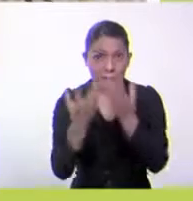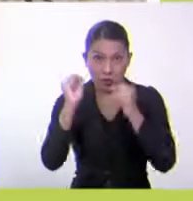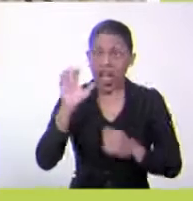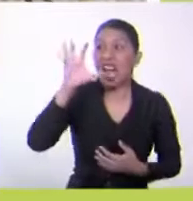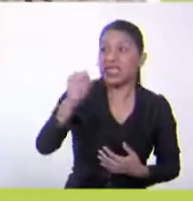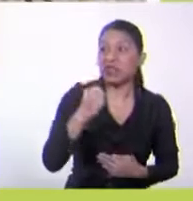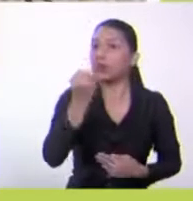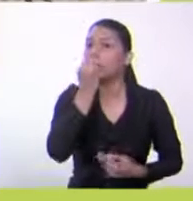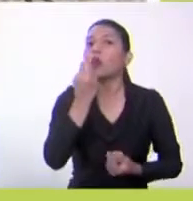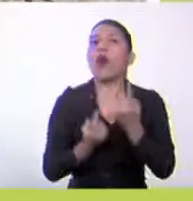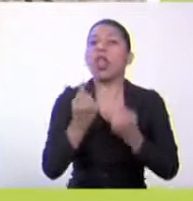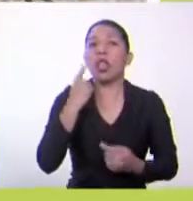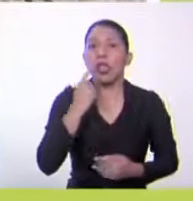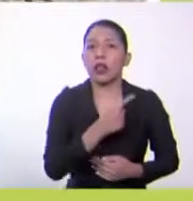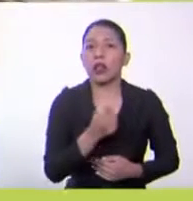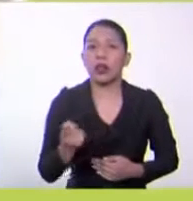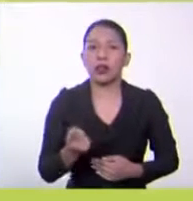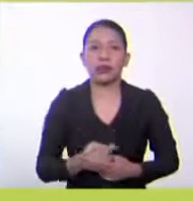una planta carnívora?